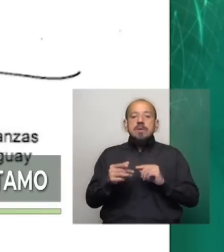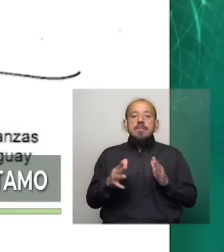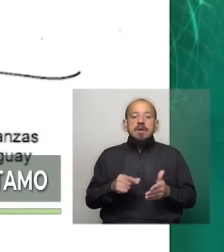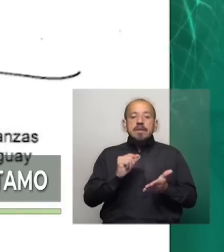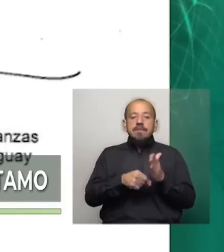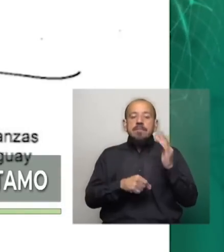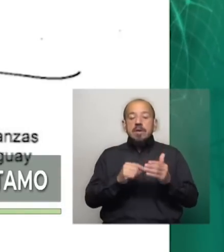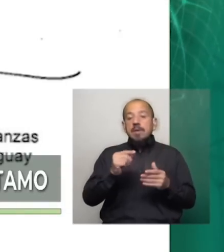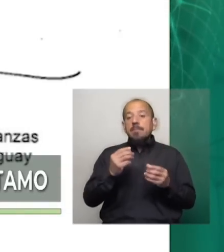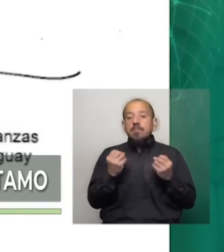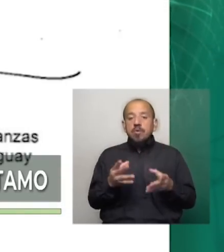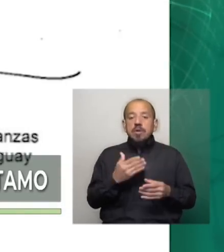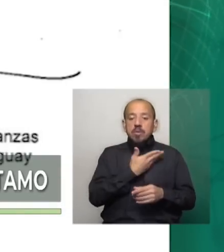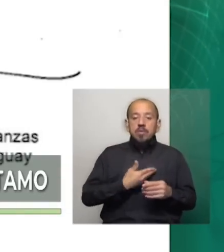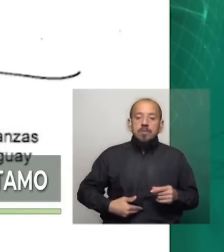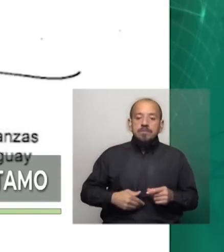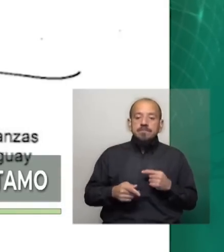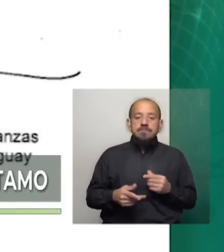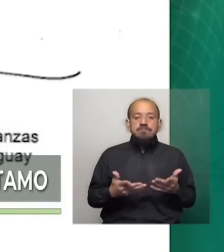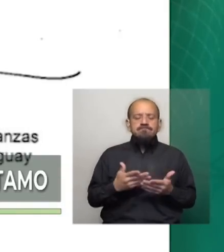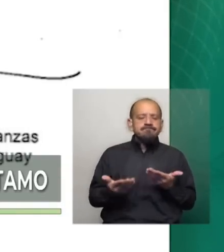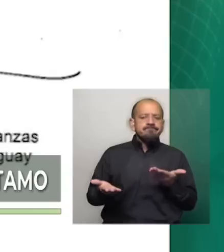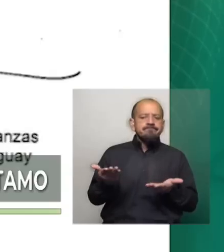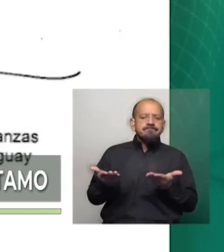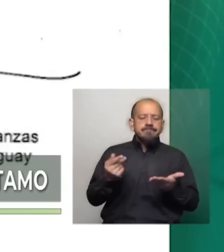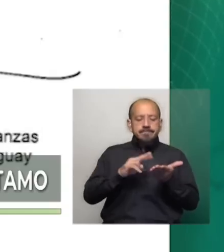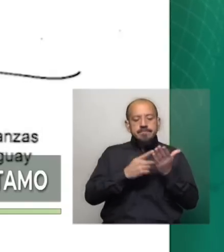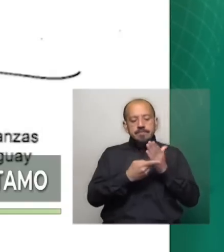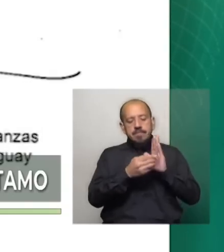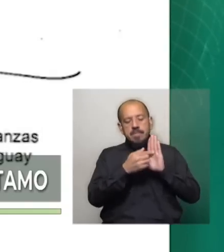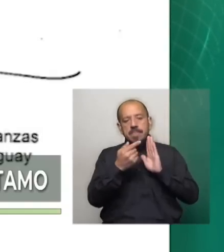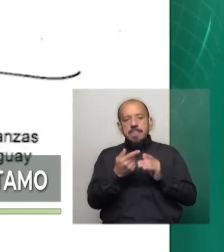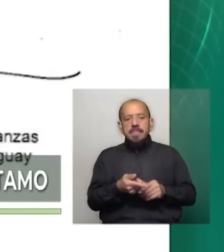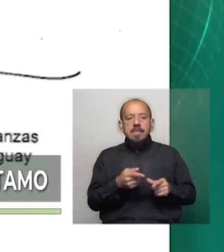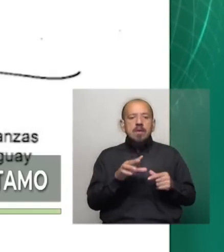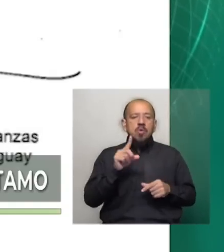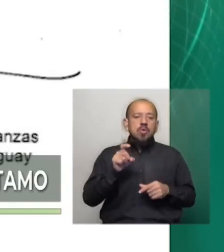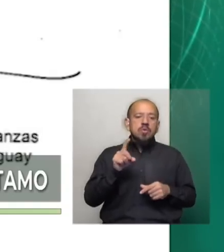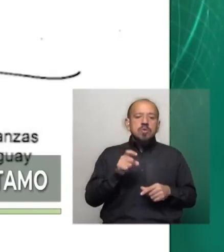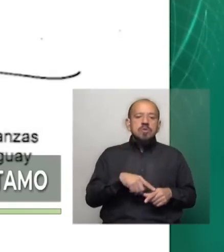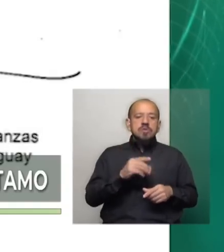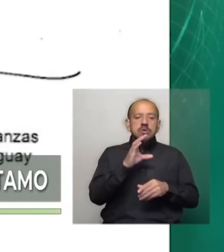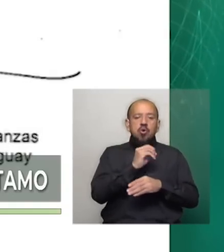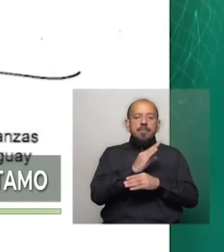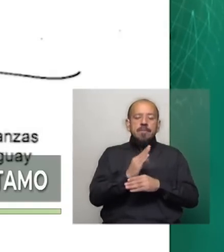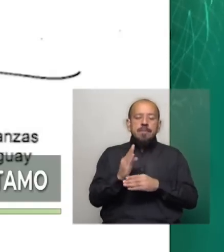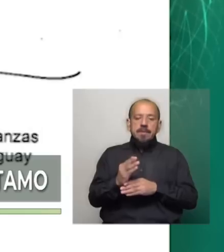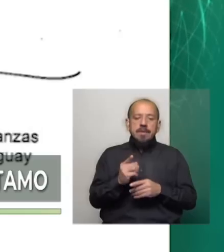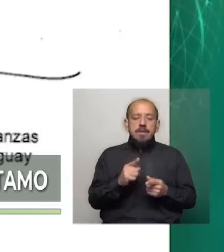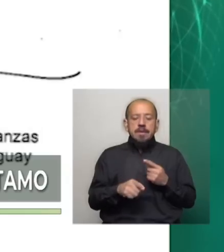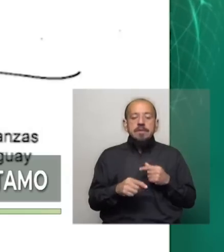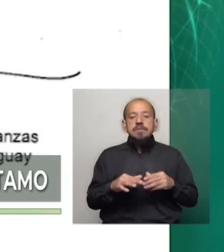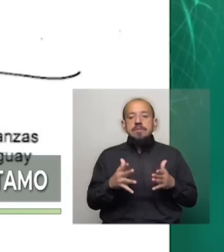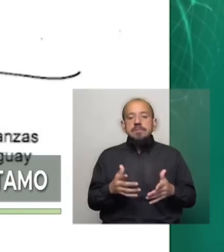la firma del contrato dado que el gobierno se encuentra analizando el proyecto en conjunto con la ose y la oficina de planeamiento y